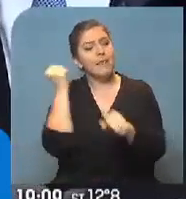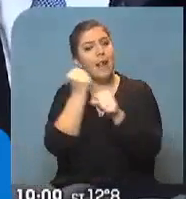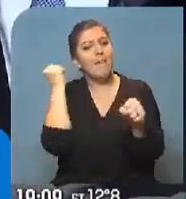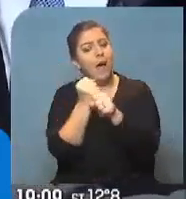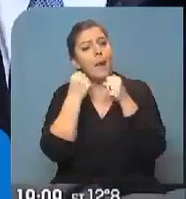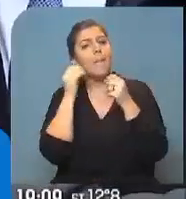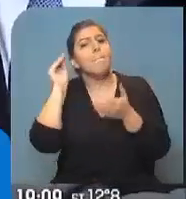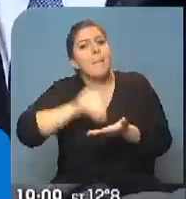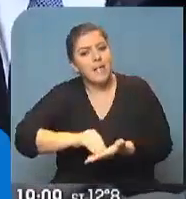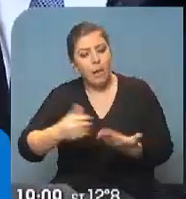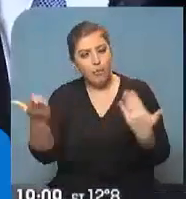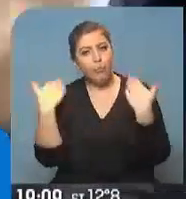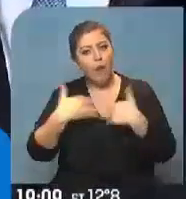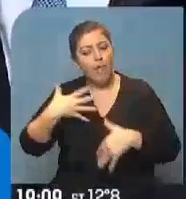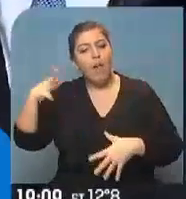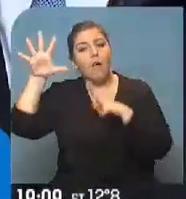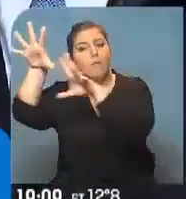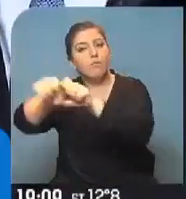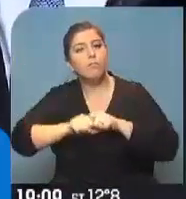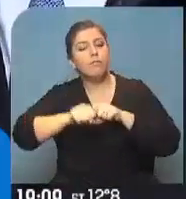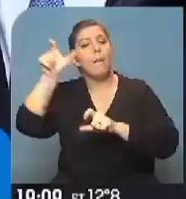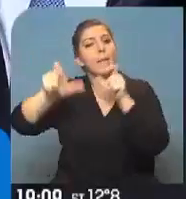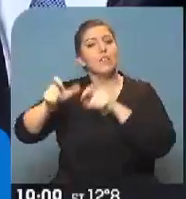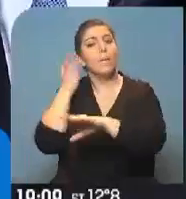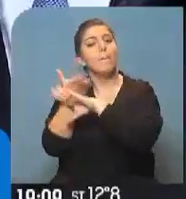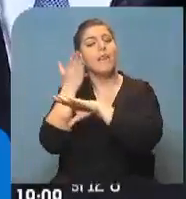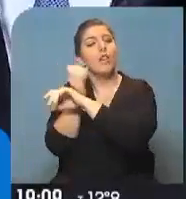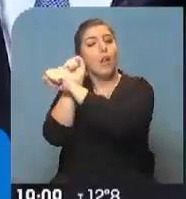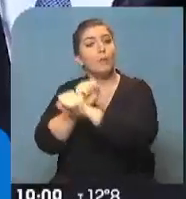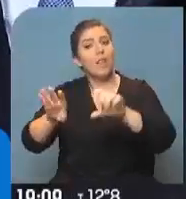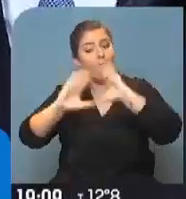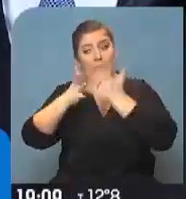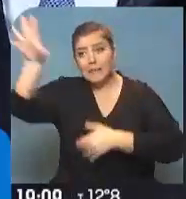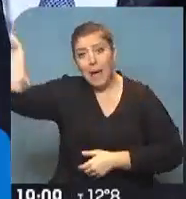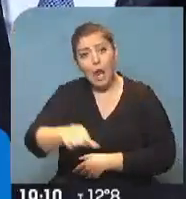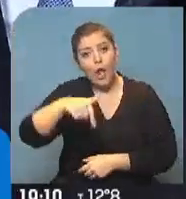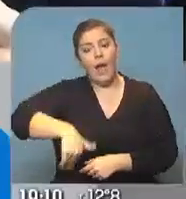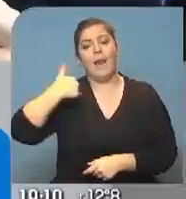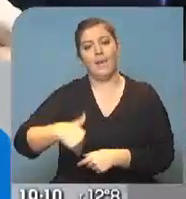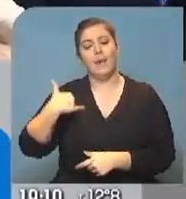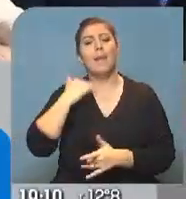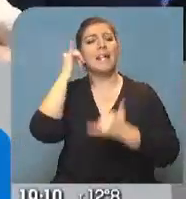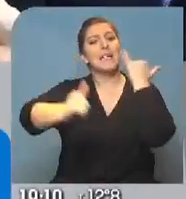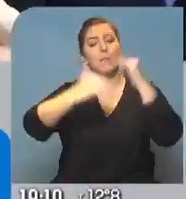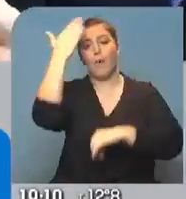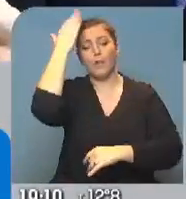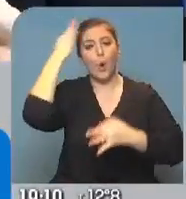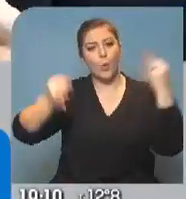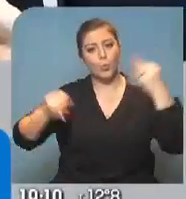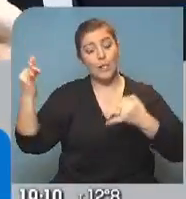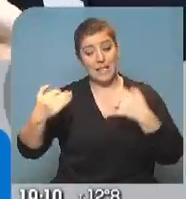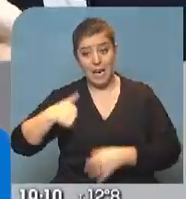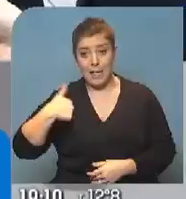lograr atrapar a los iraníes que tienen pedidos de captura internacionales traerlos a nuestro país para que rindan cuentas ante la justicia argentina